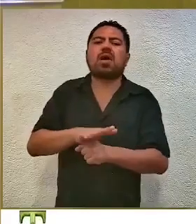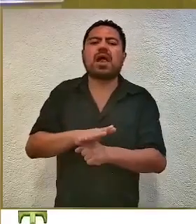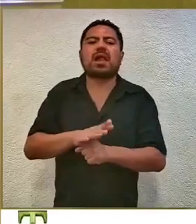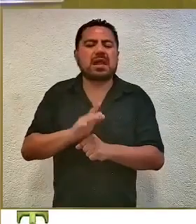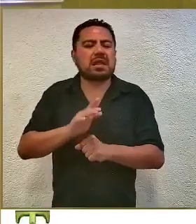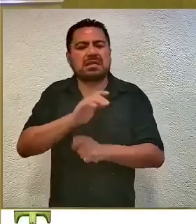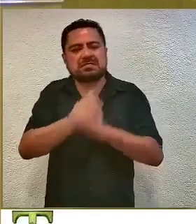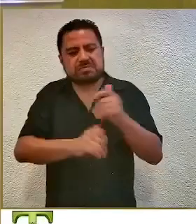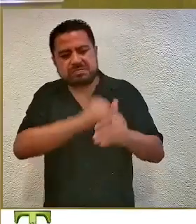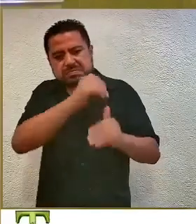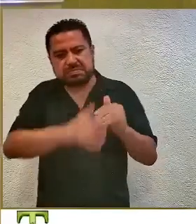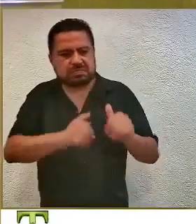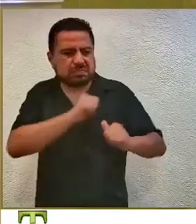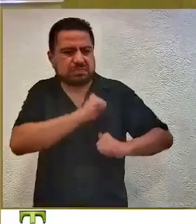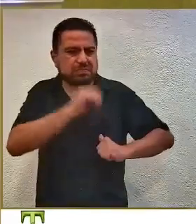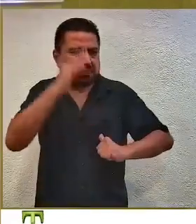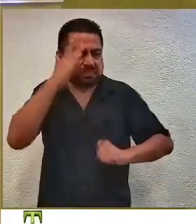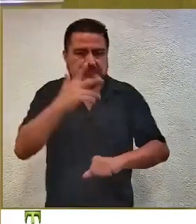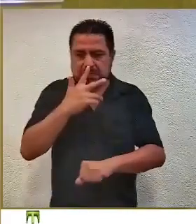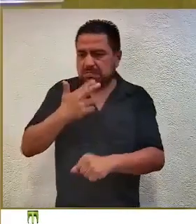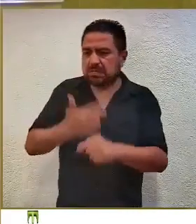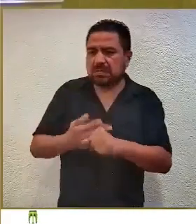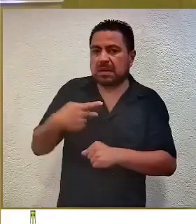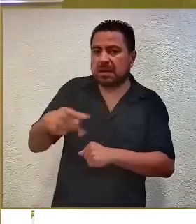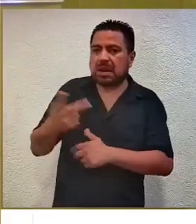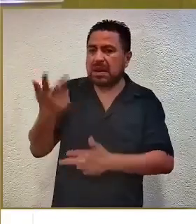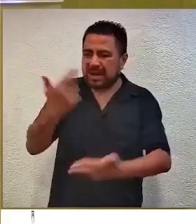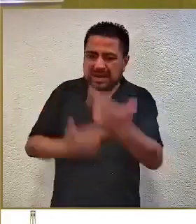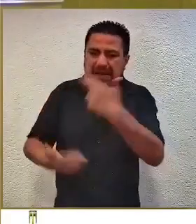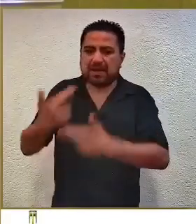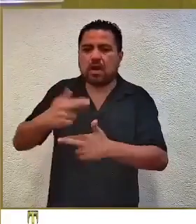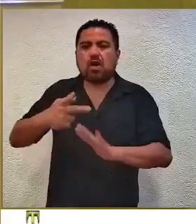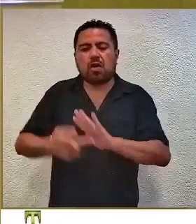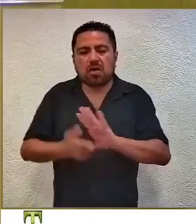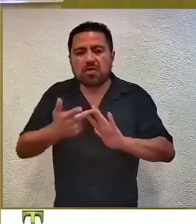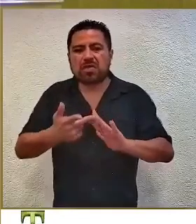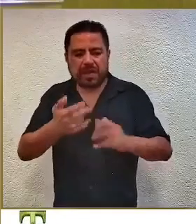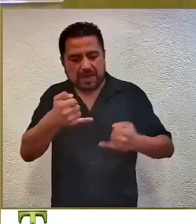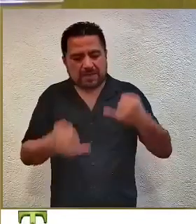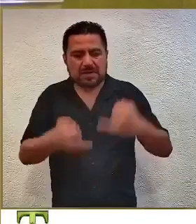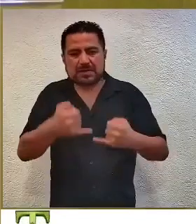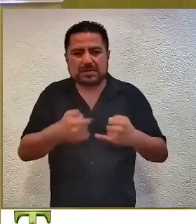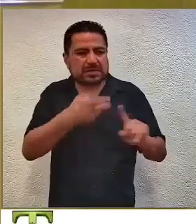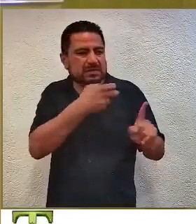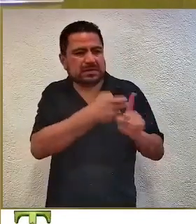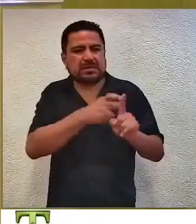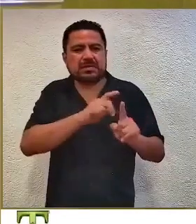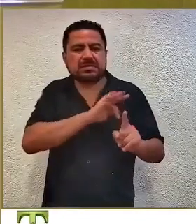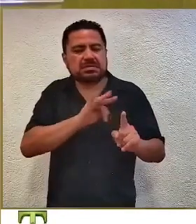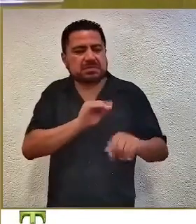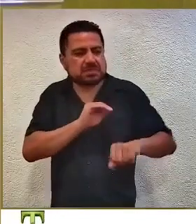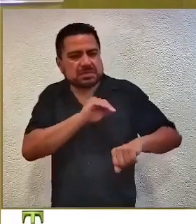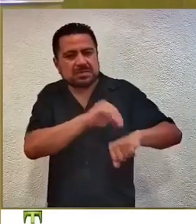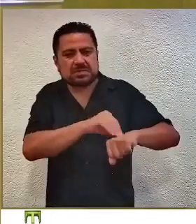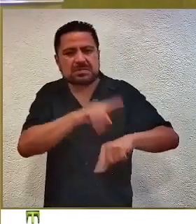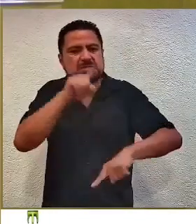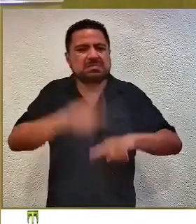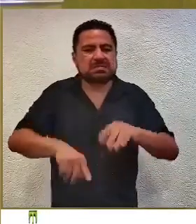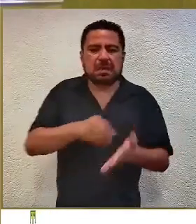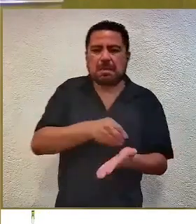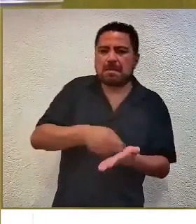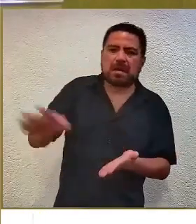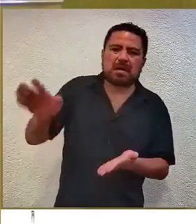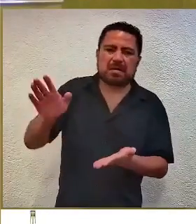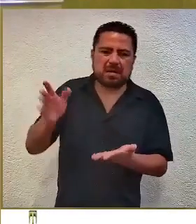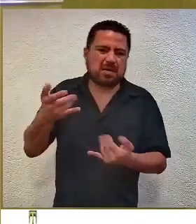colmada la pretensión del actor respecto a que se revoque la referida resolución y, en consecuencia, resulta procedente desechar de plano del